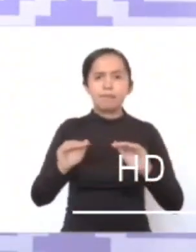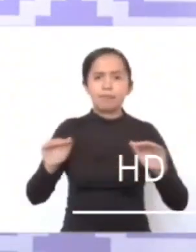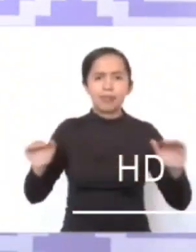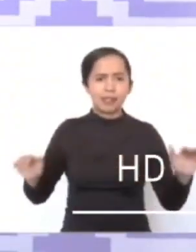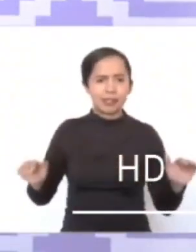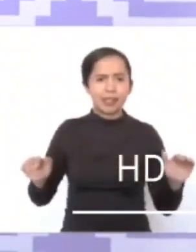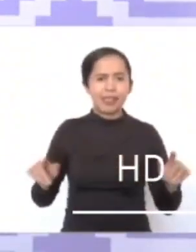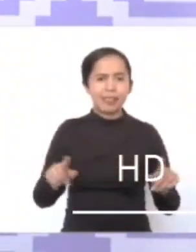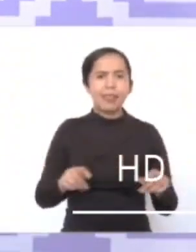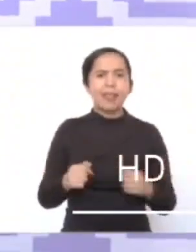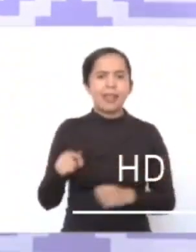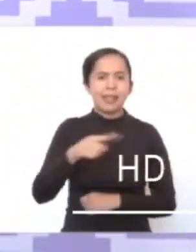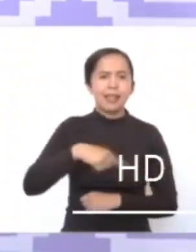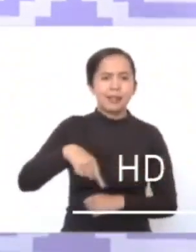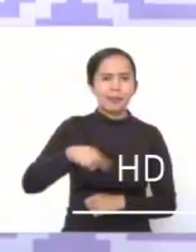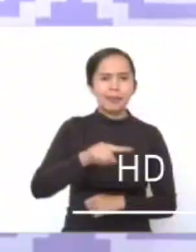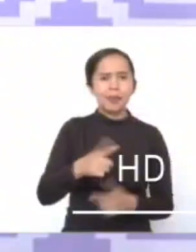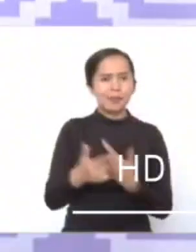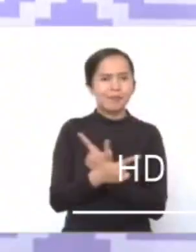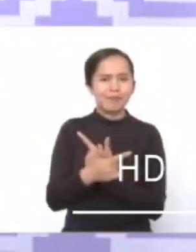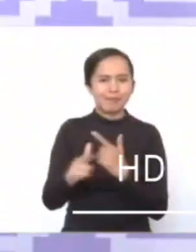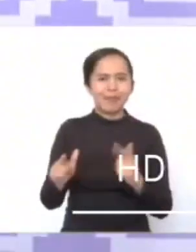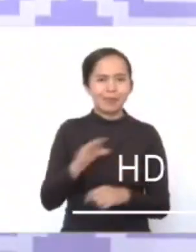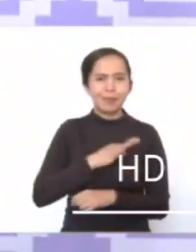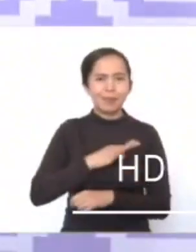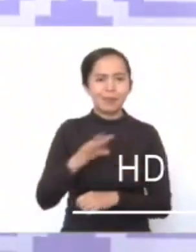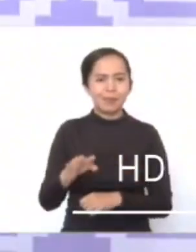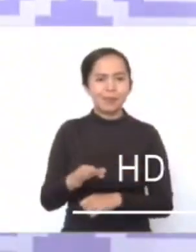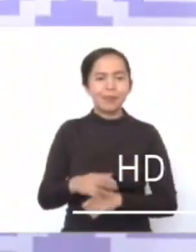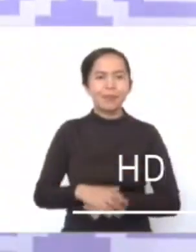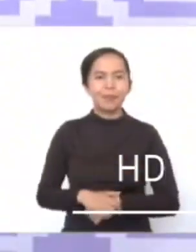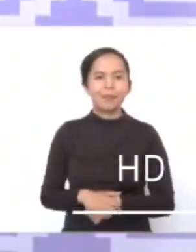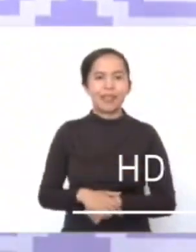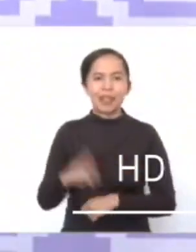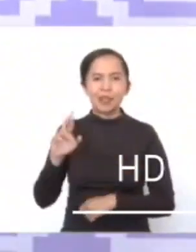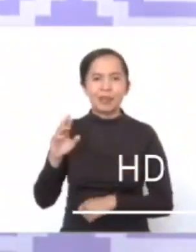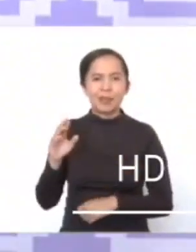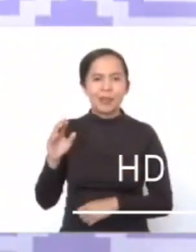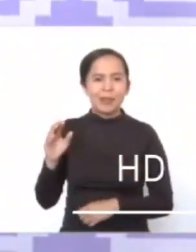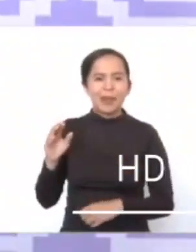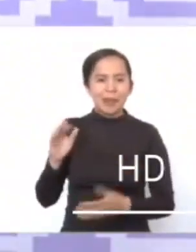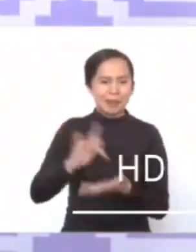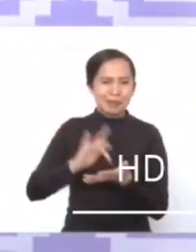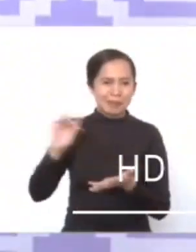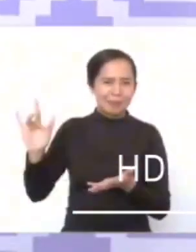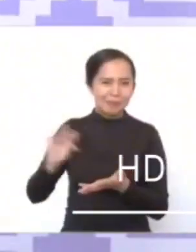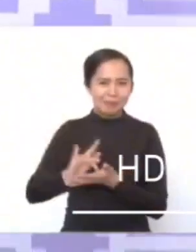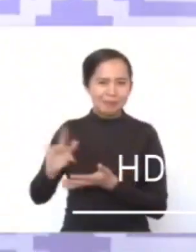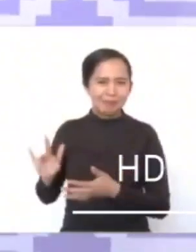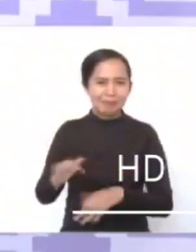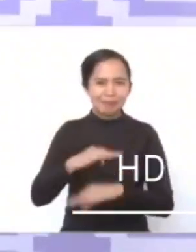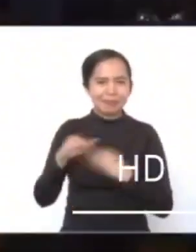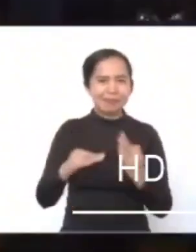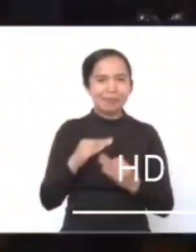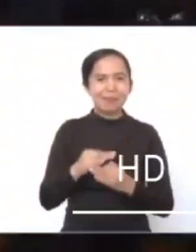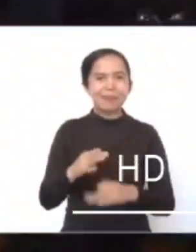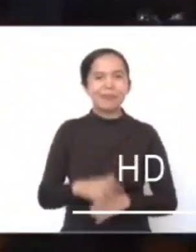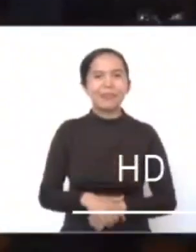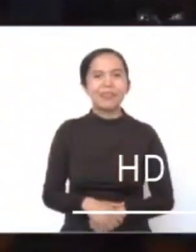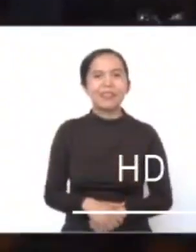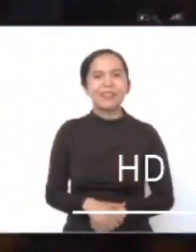humanamente diferentes y totalmente libres. Rosa Luxemburgo. Muchísimas gracias a todas y todos.